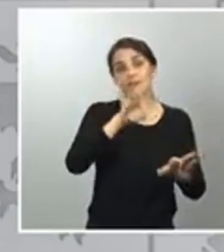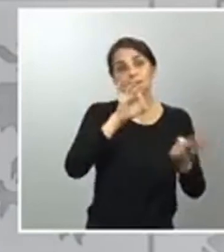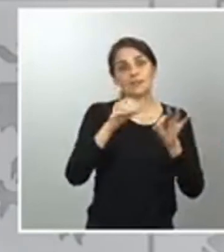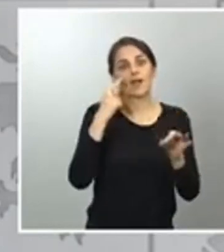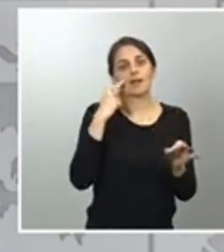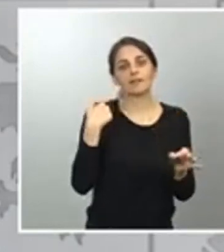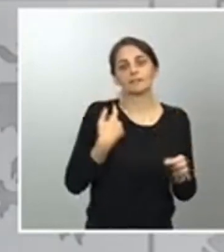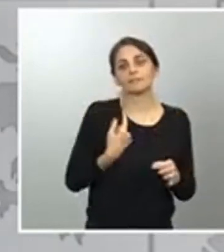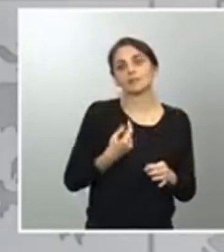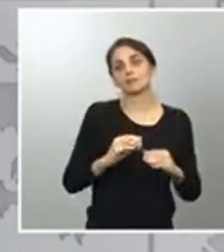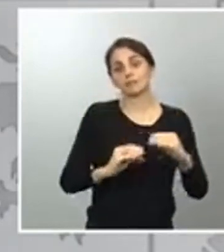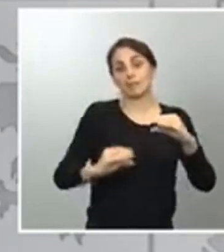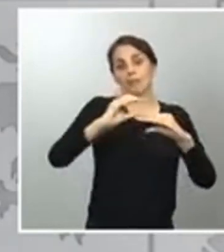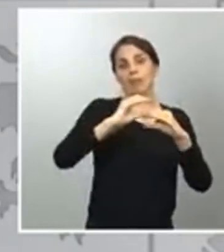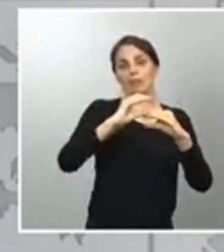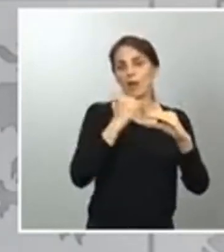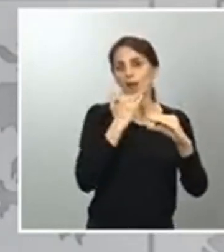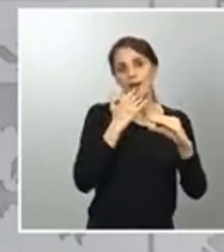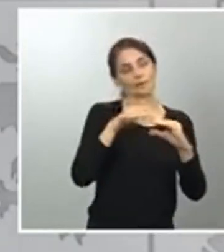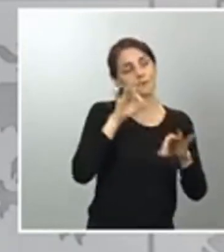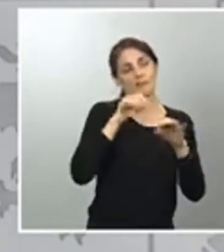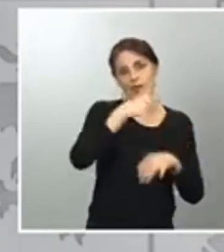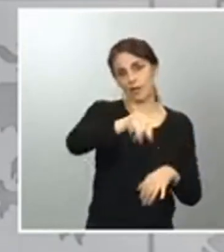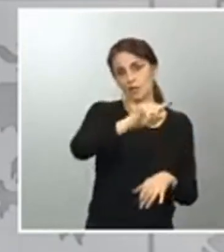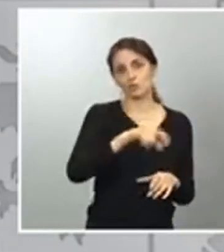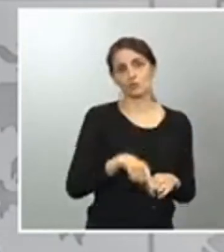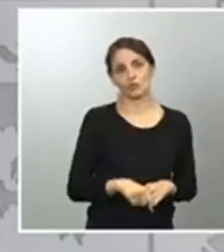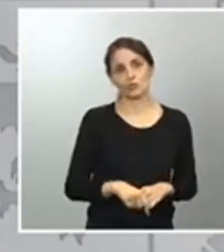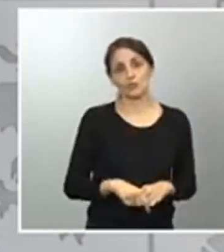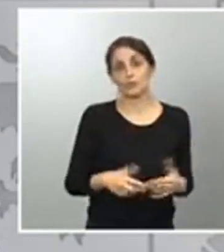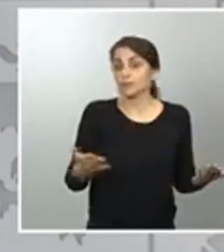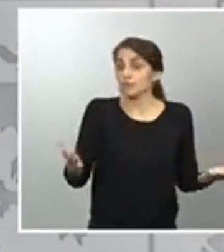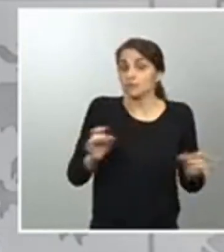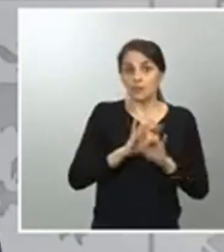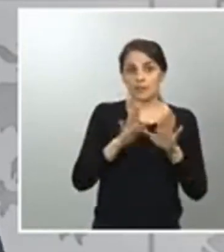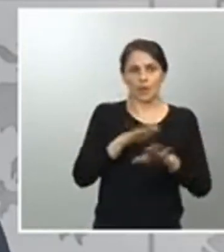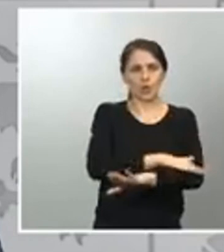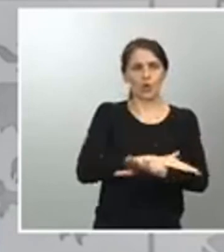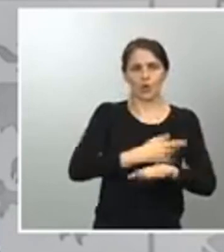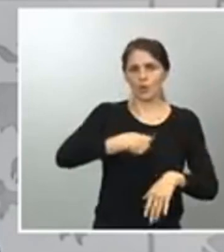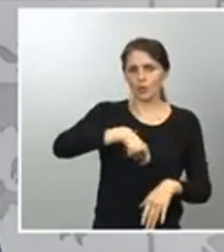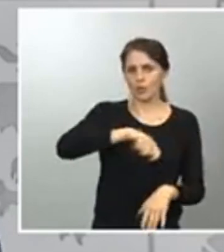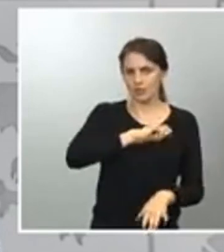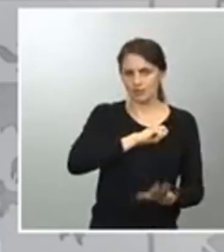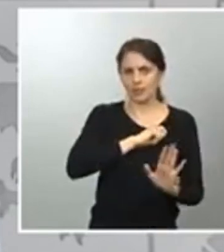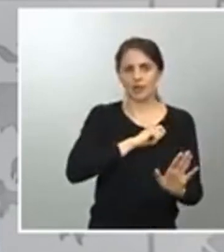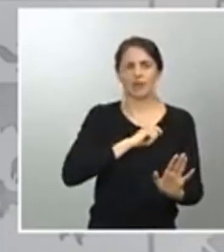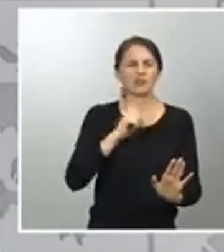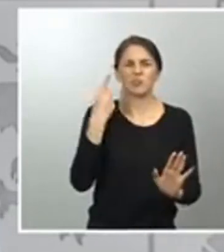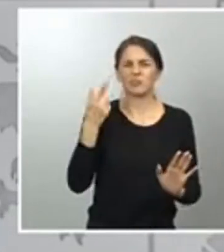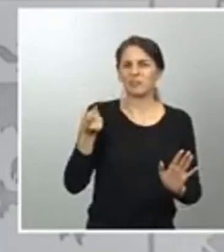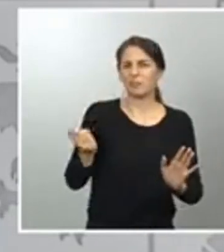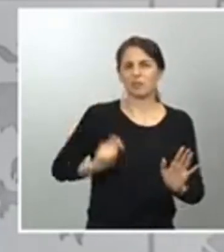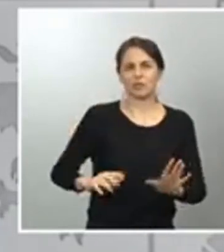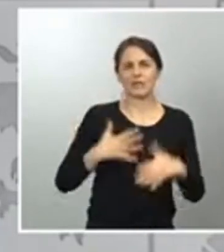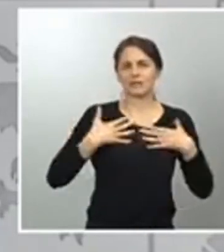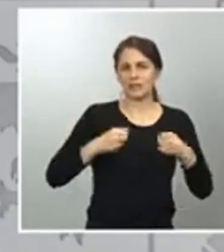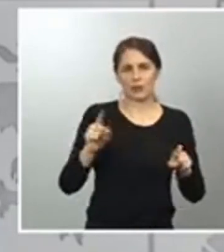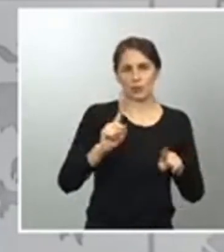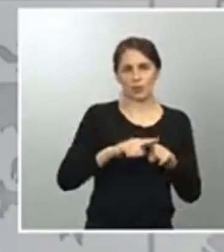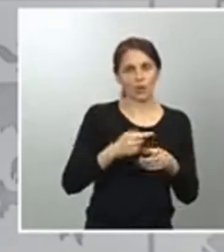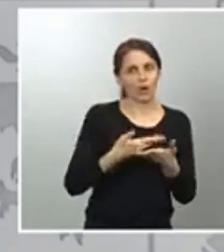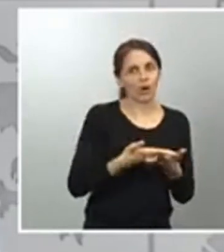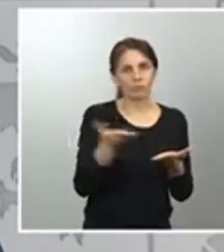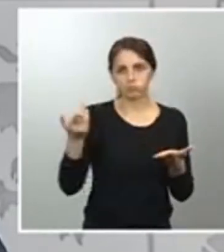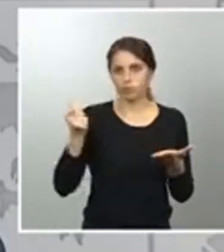retributivas. Lo que es evidente es que, desde el punto de vista del Gobierno de España, no solamente los profesionales sanitarios, sino también otros muchos, pues han hecho un trabajo encomiable,